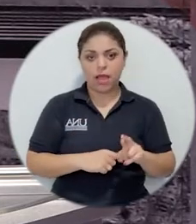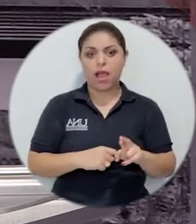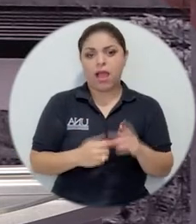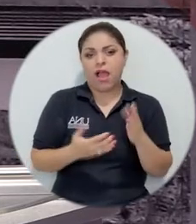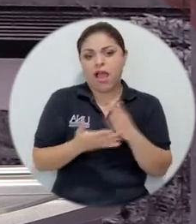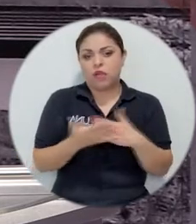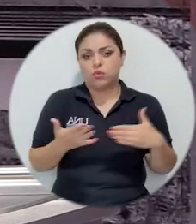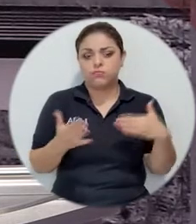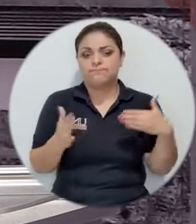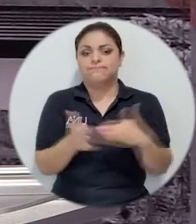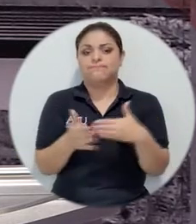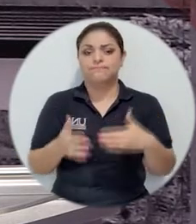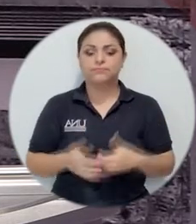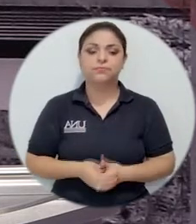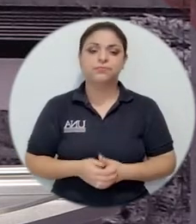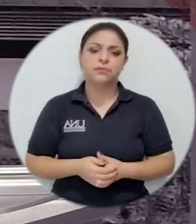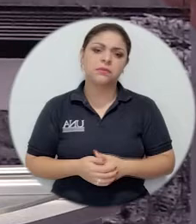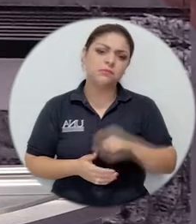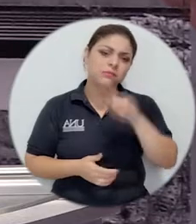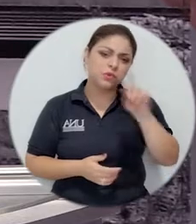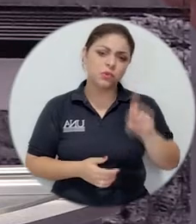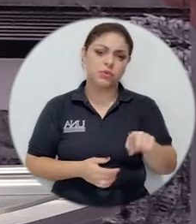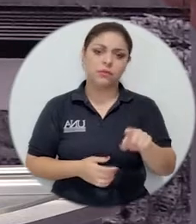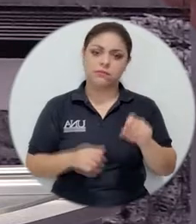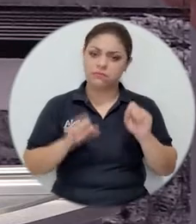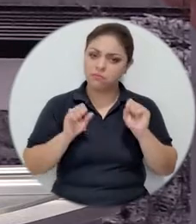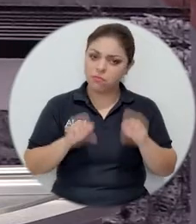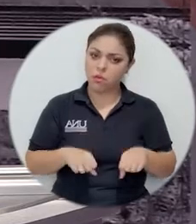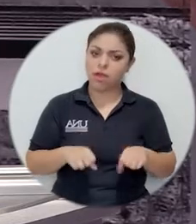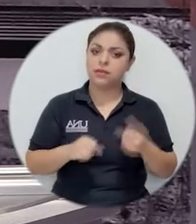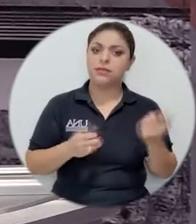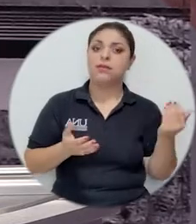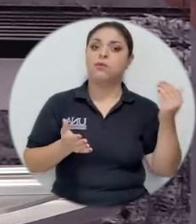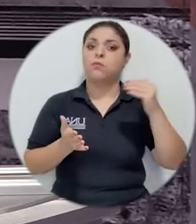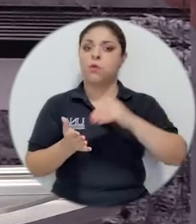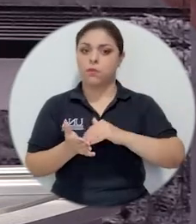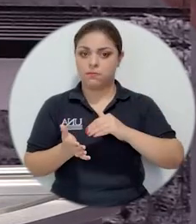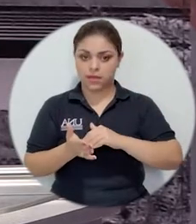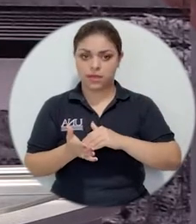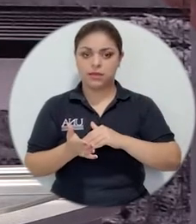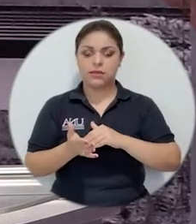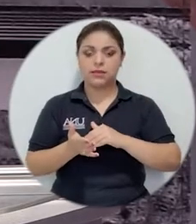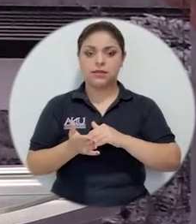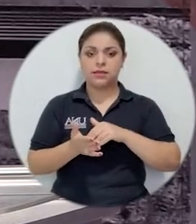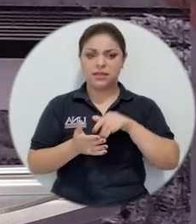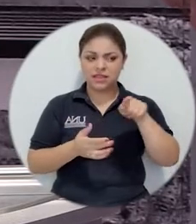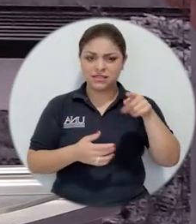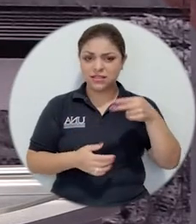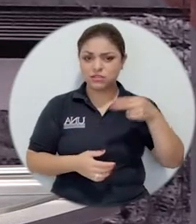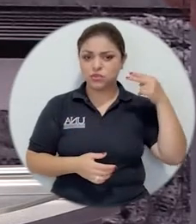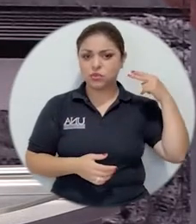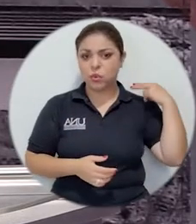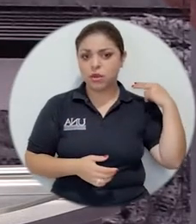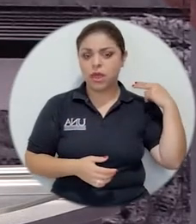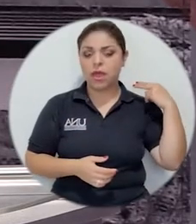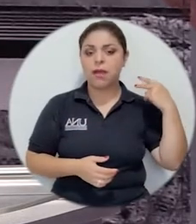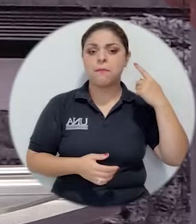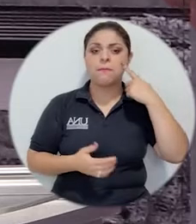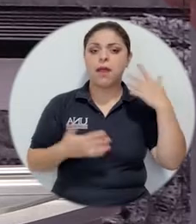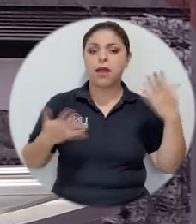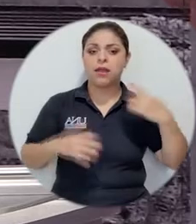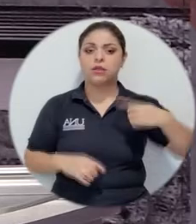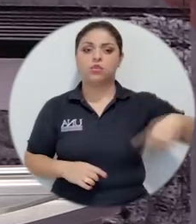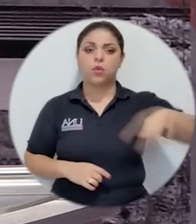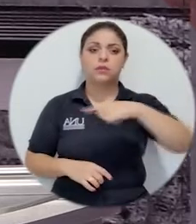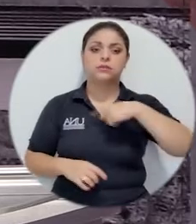pero también aquí en Costa Rica tuvo algo de efecto. Es posible retomar esa